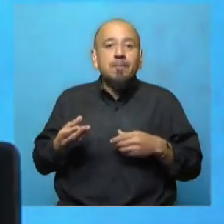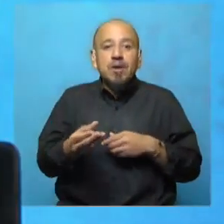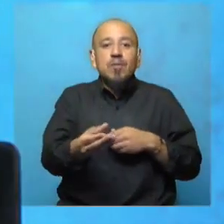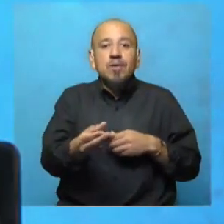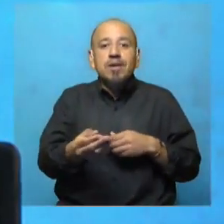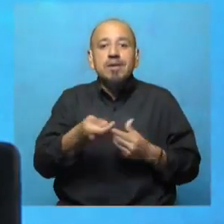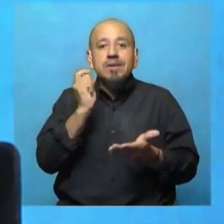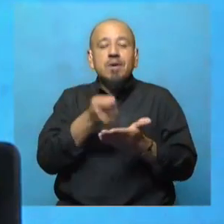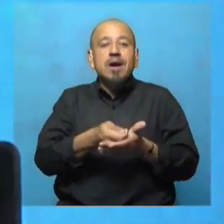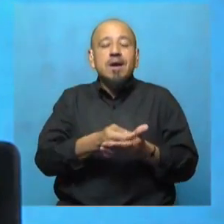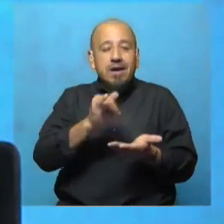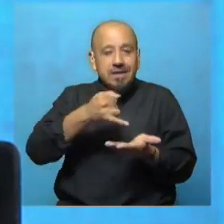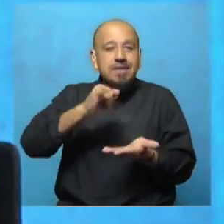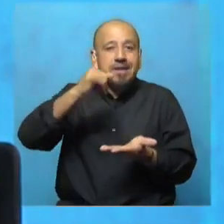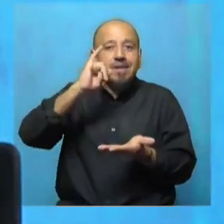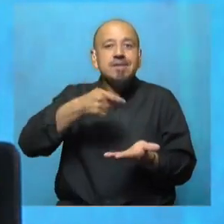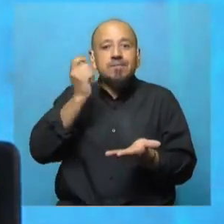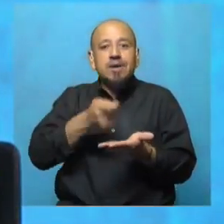con recargos